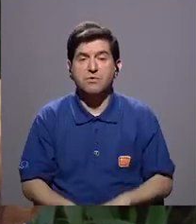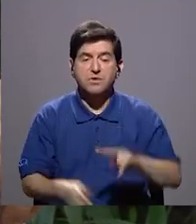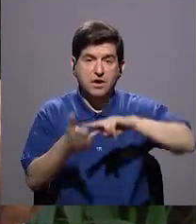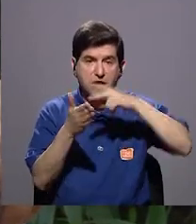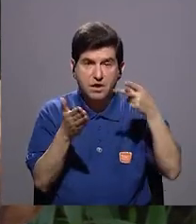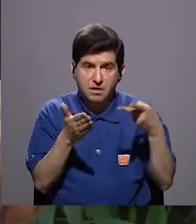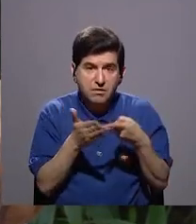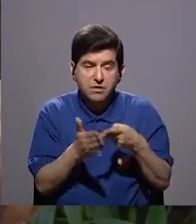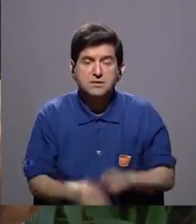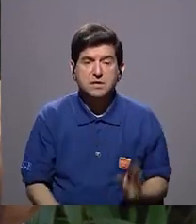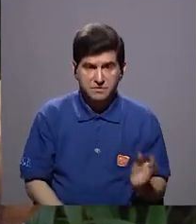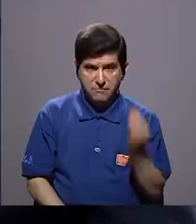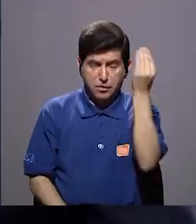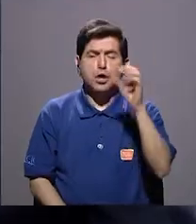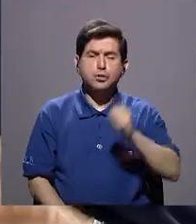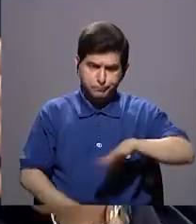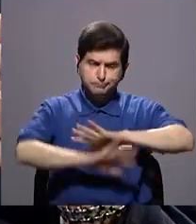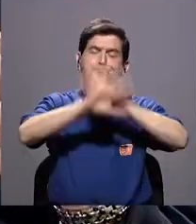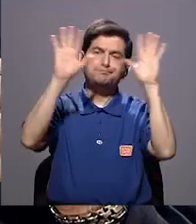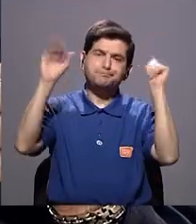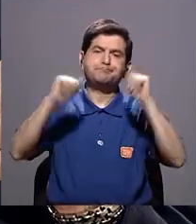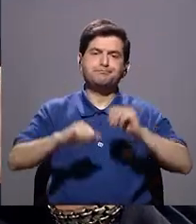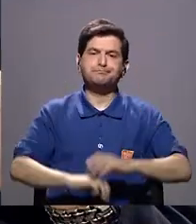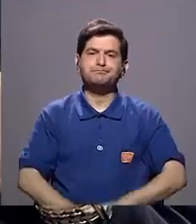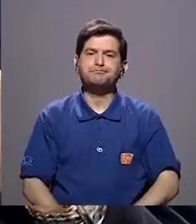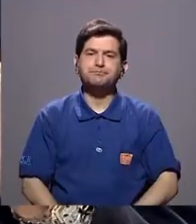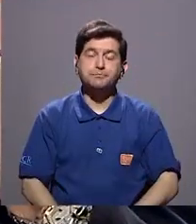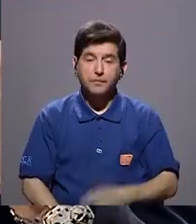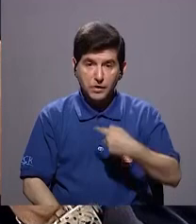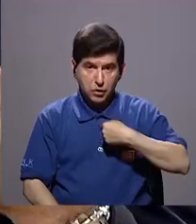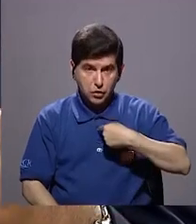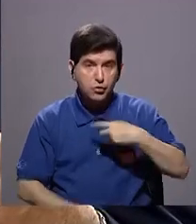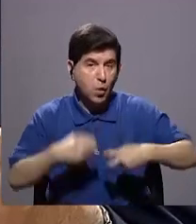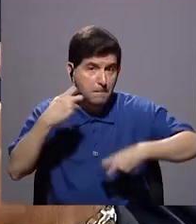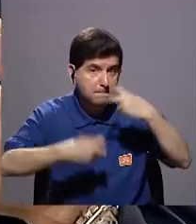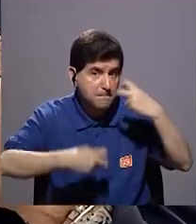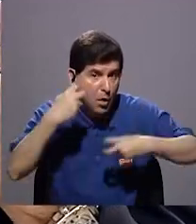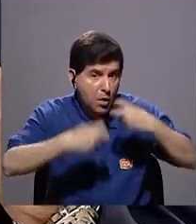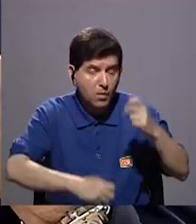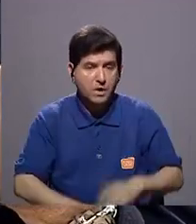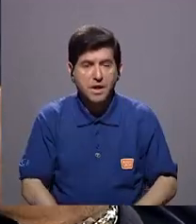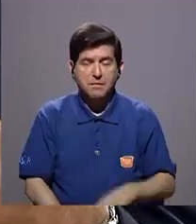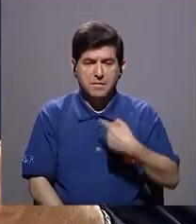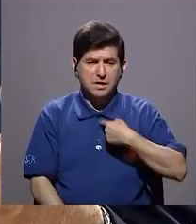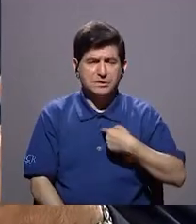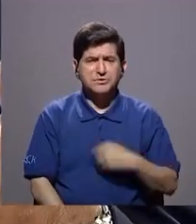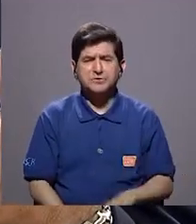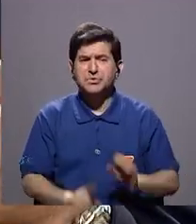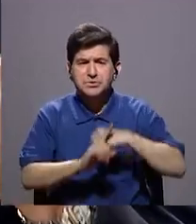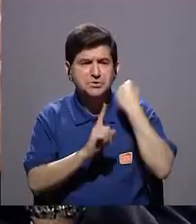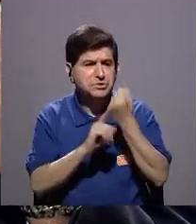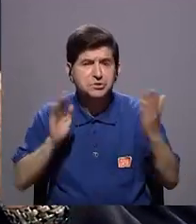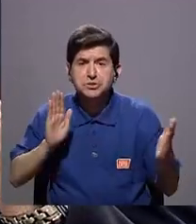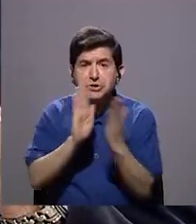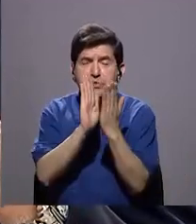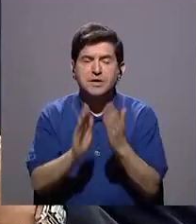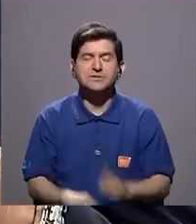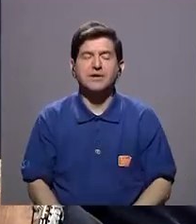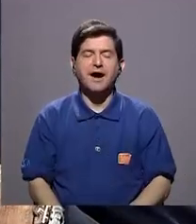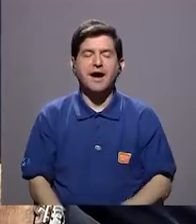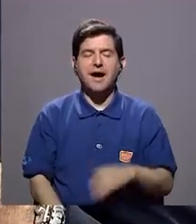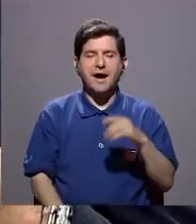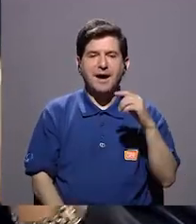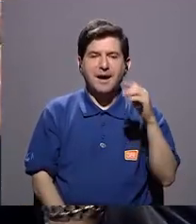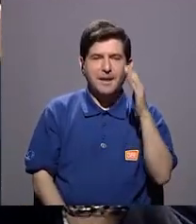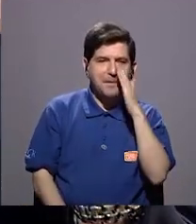parte, en la adolescencia. Claro, porque entonces cuando yo tenga un problema, cuando yo tenga una dificultad, yo sé que voy a